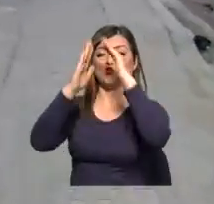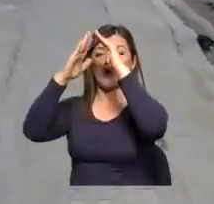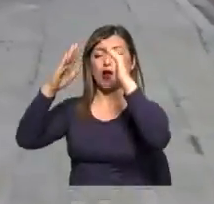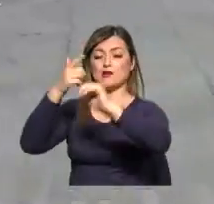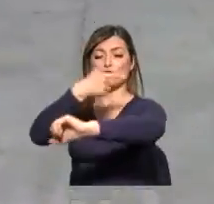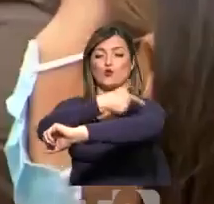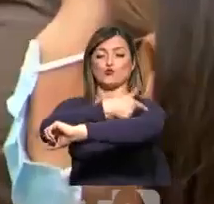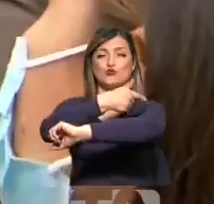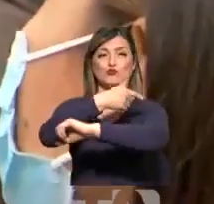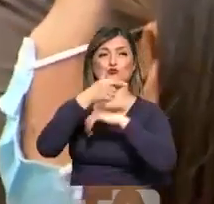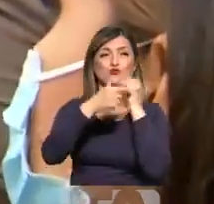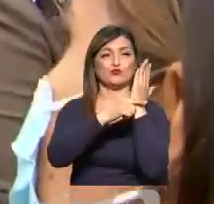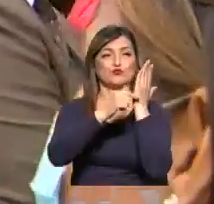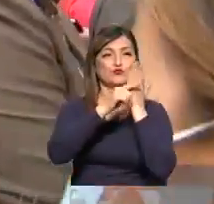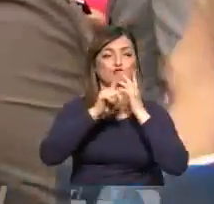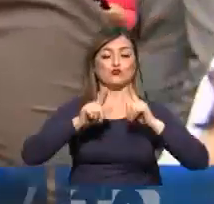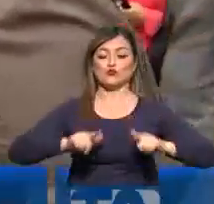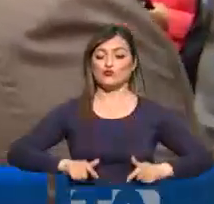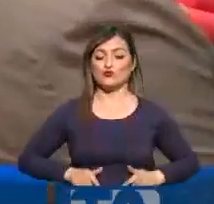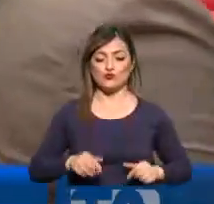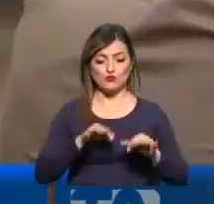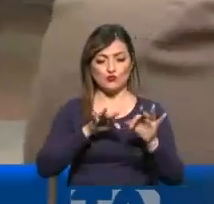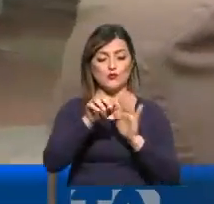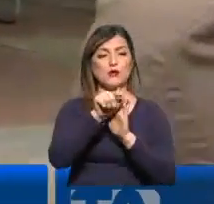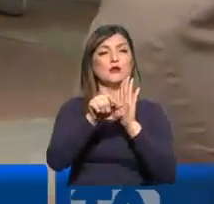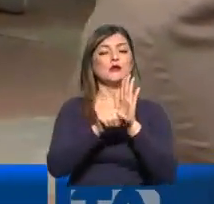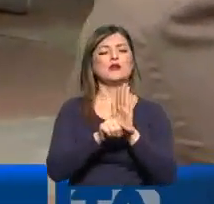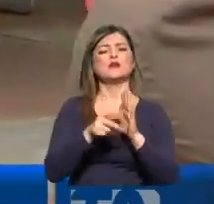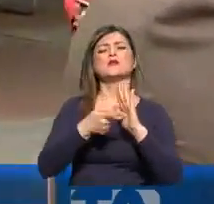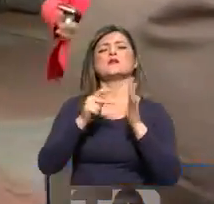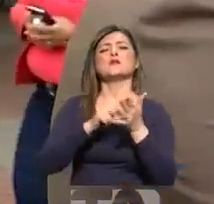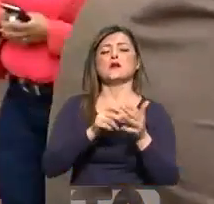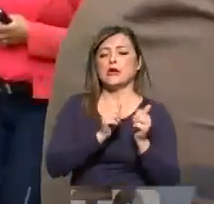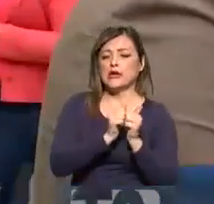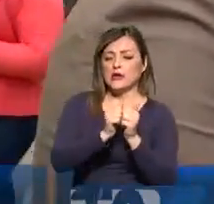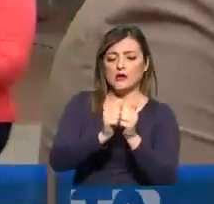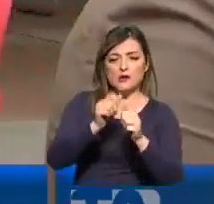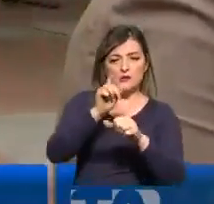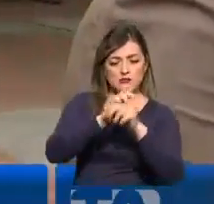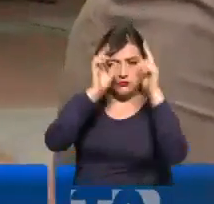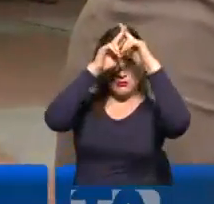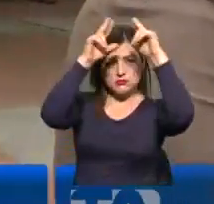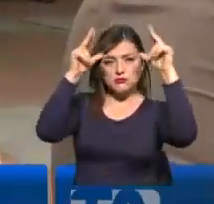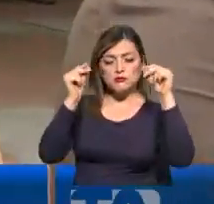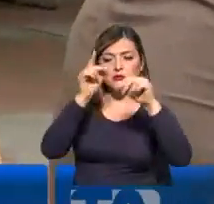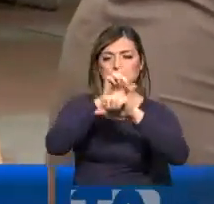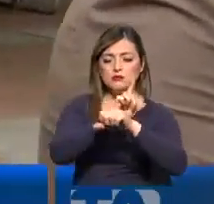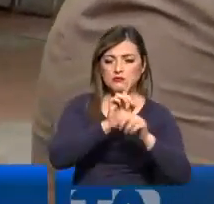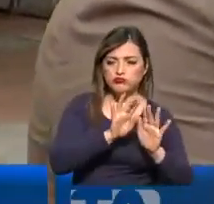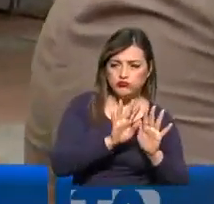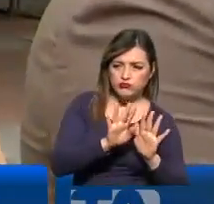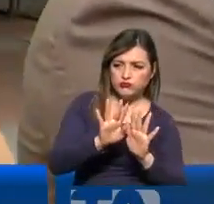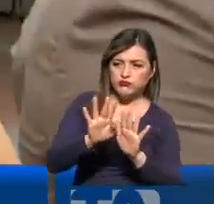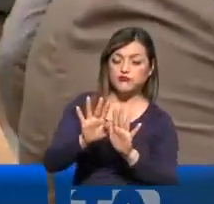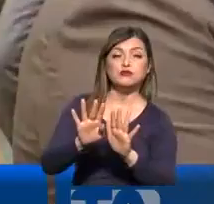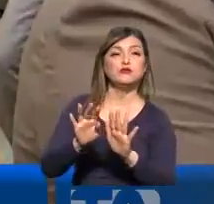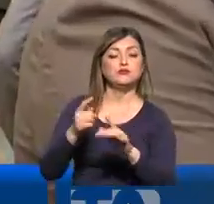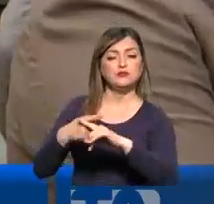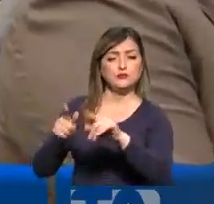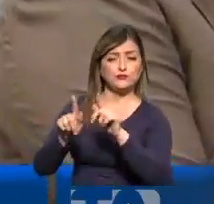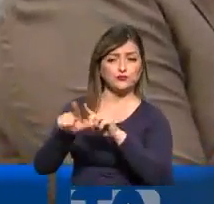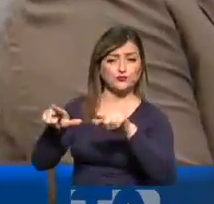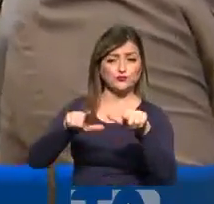de Salud, Jimena Garzón, dio más detalles. Las mingas de vacunación son vacunaciones masivas que van a ser realizadas en